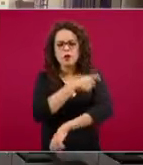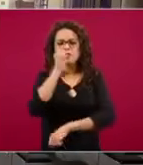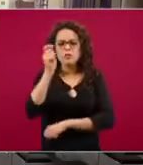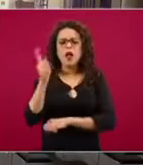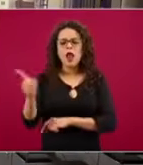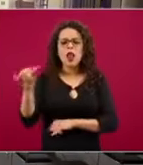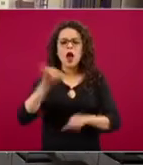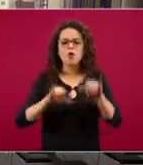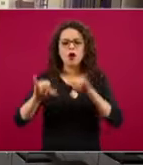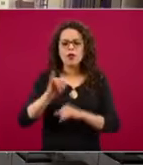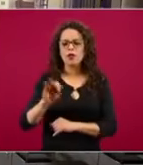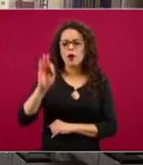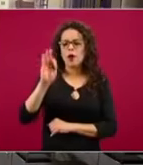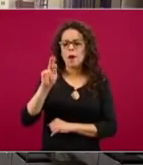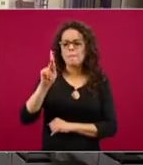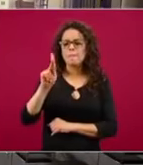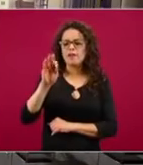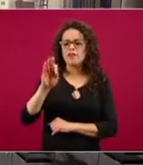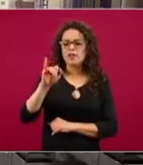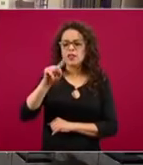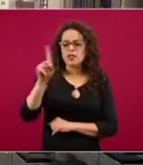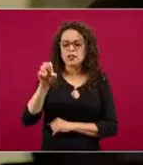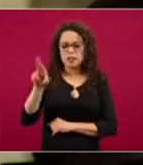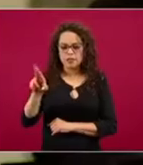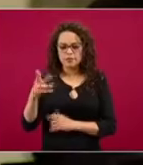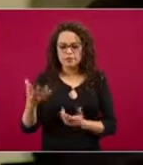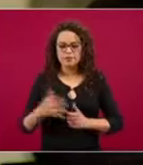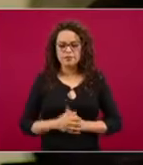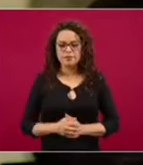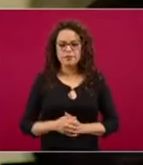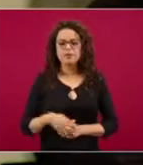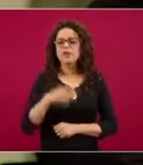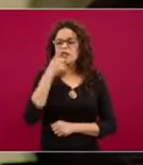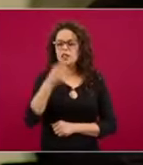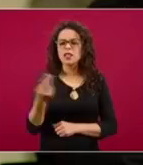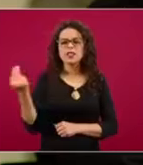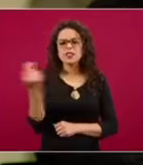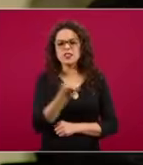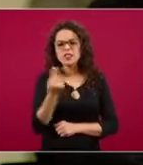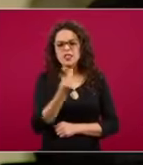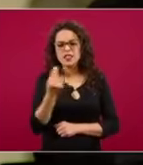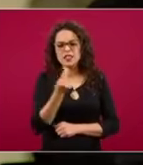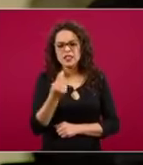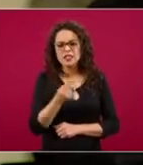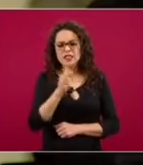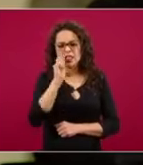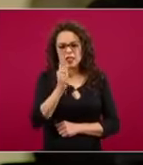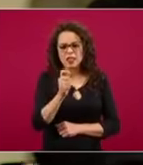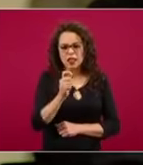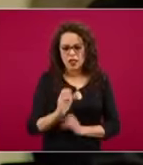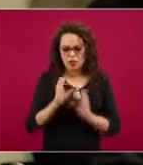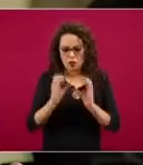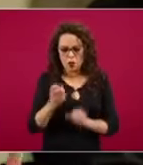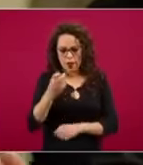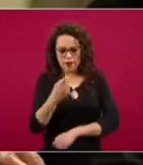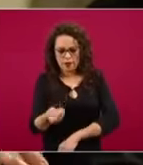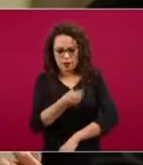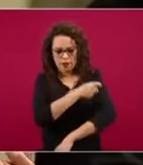la falta de equipo de frío que se requiere para mantener esta vacuna en México? ¿Será